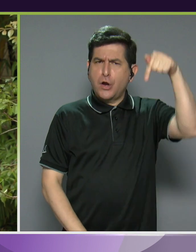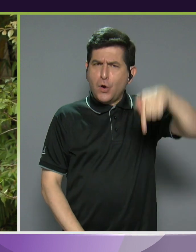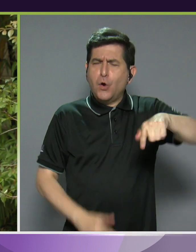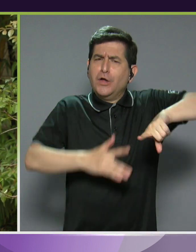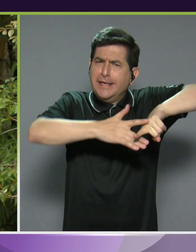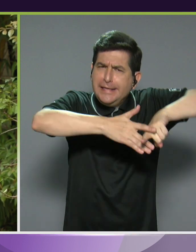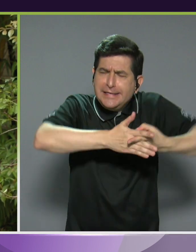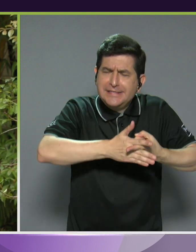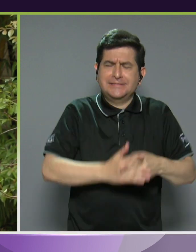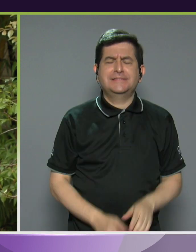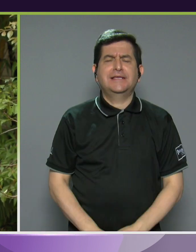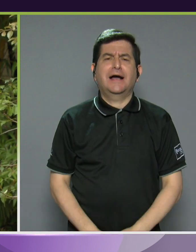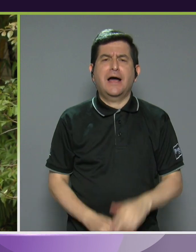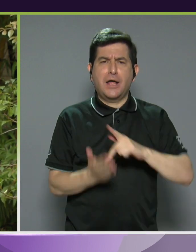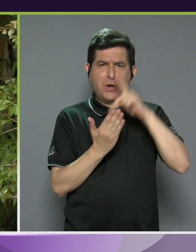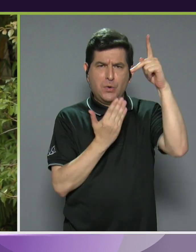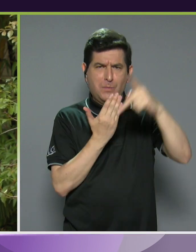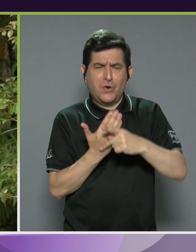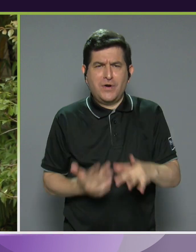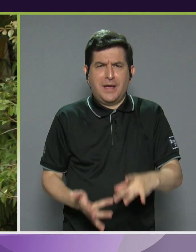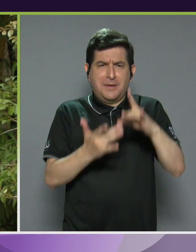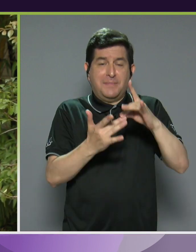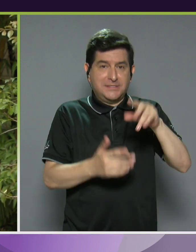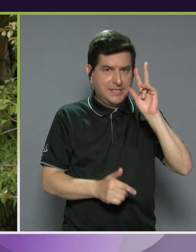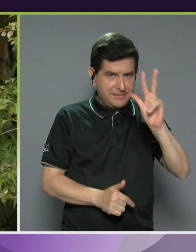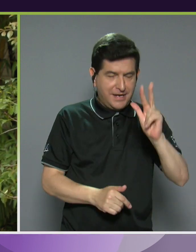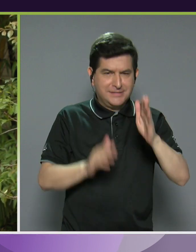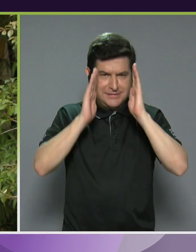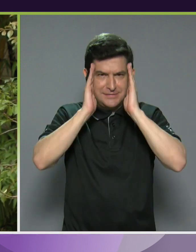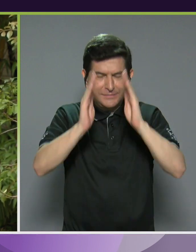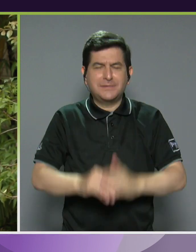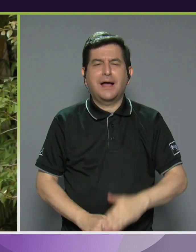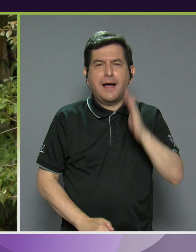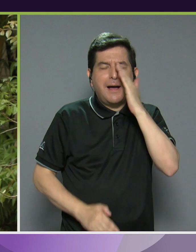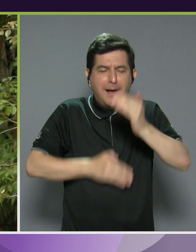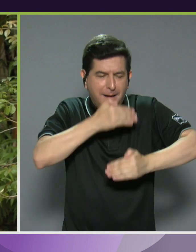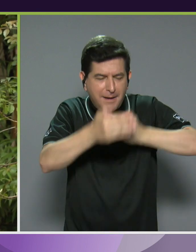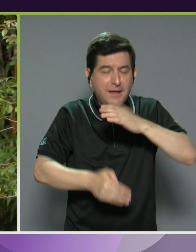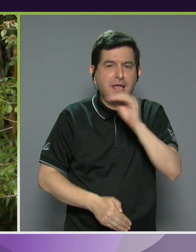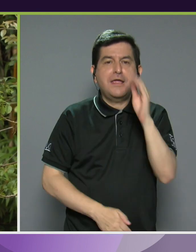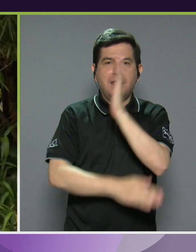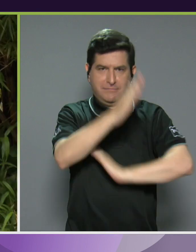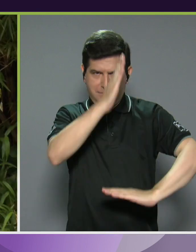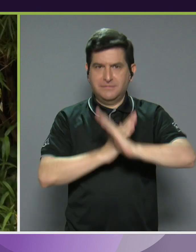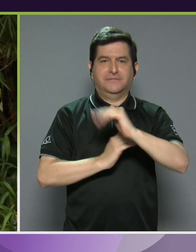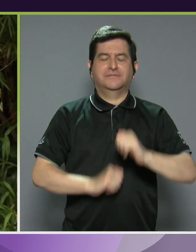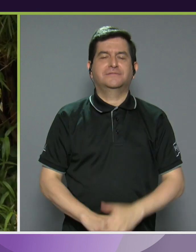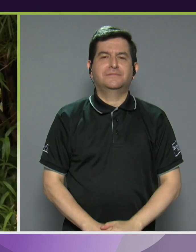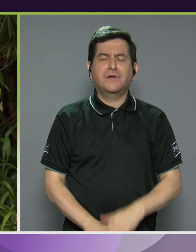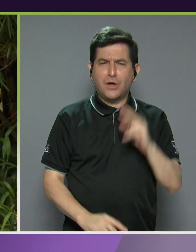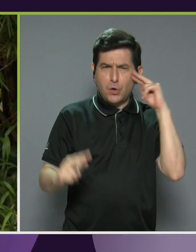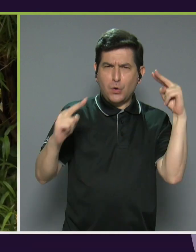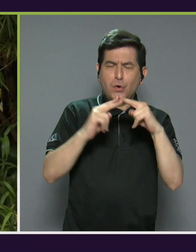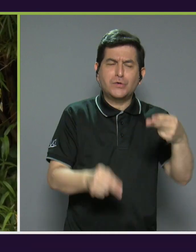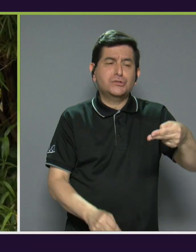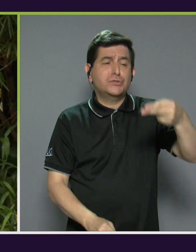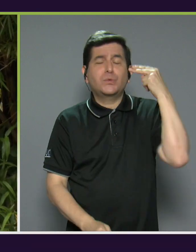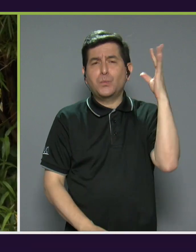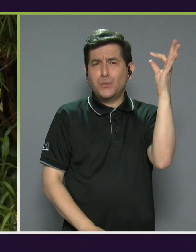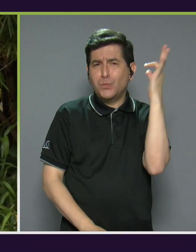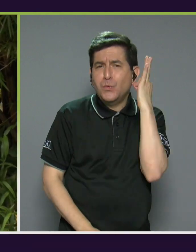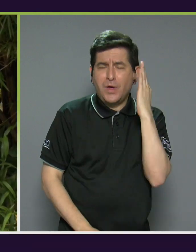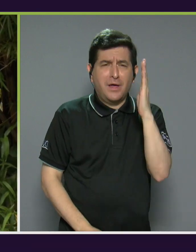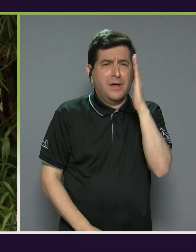damos inicio a una serie de 3 programas especiales dedicados a la maternidad y la discapacidad. Conoceremos historias de